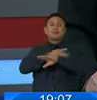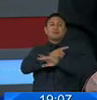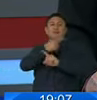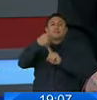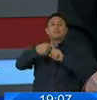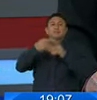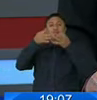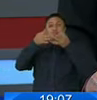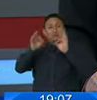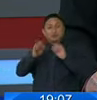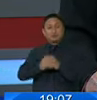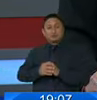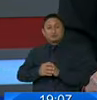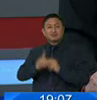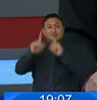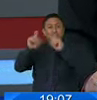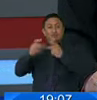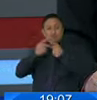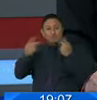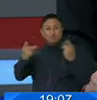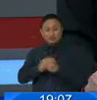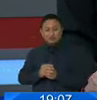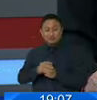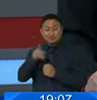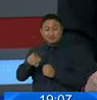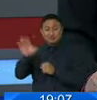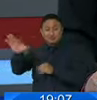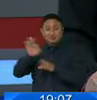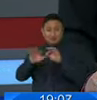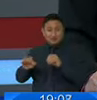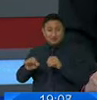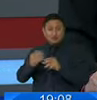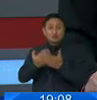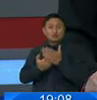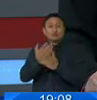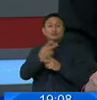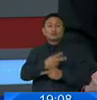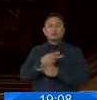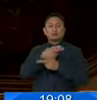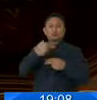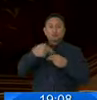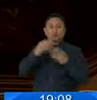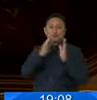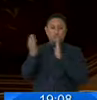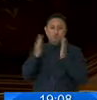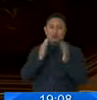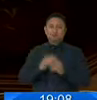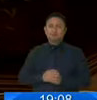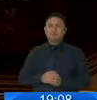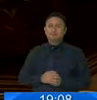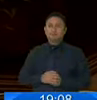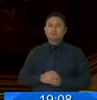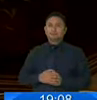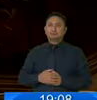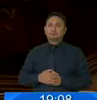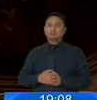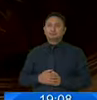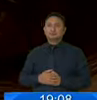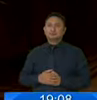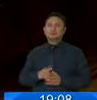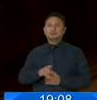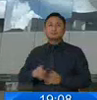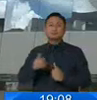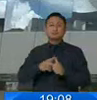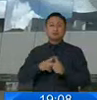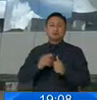febrero, de la cual derivó el actual Consejo de Participación Ciudadana Transitorio. Indicios de ilegitimidad en su designación